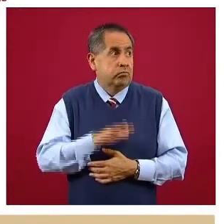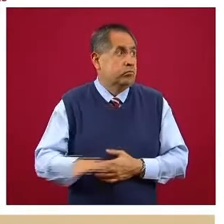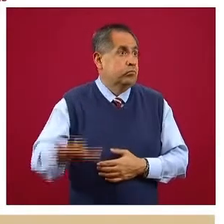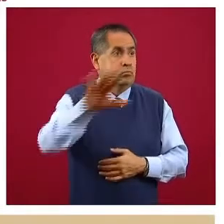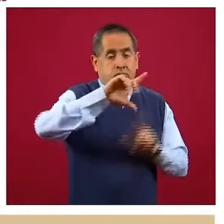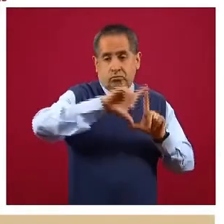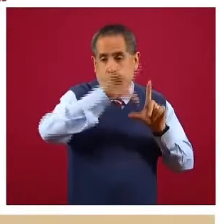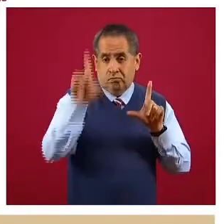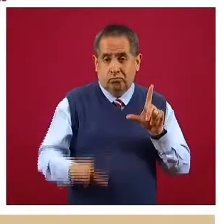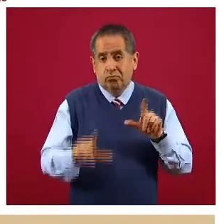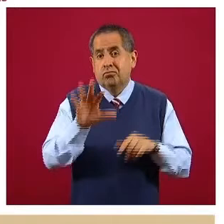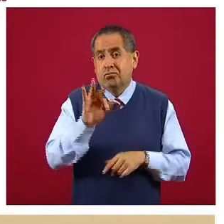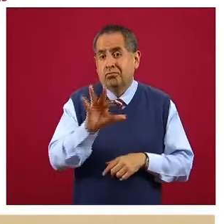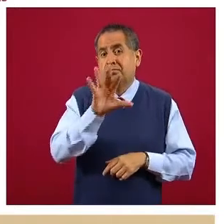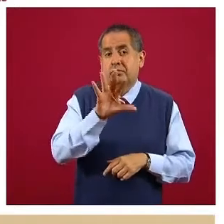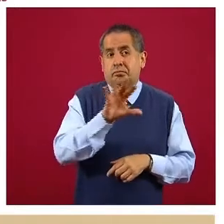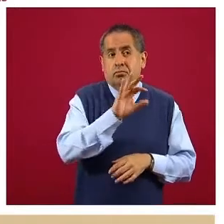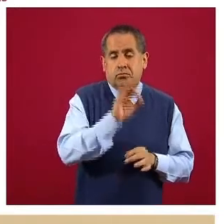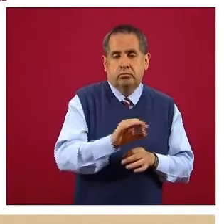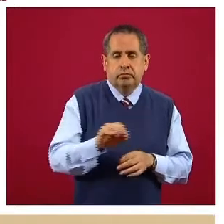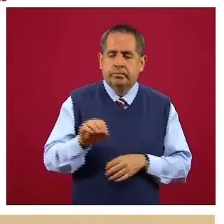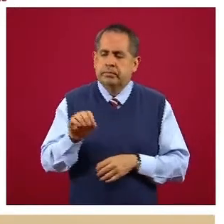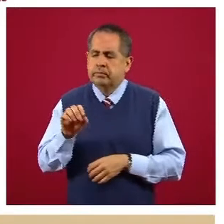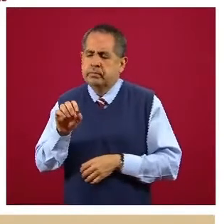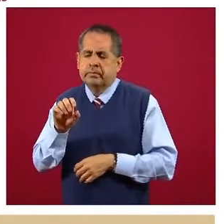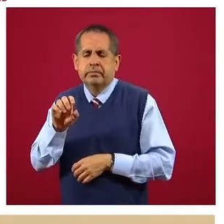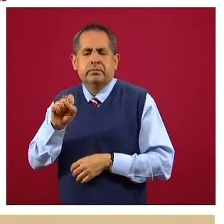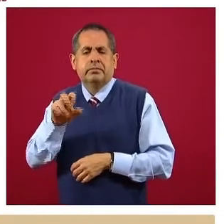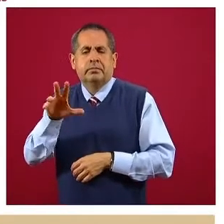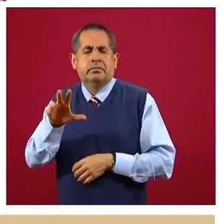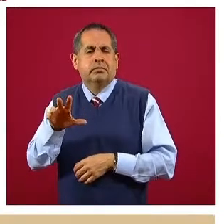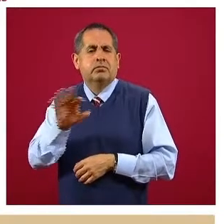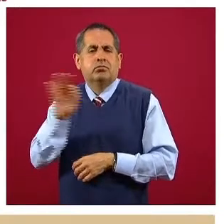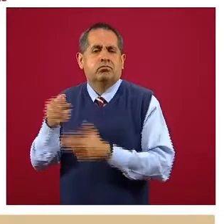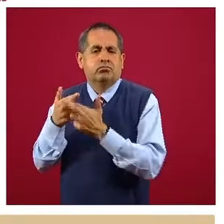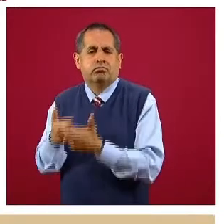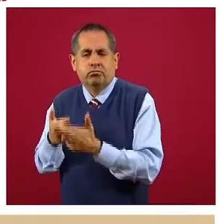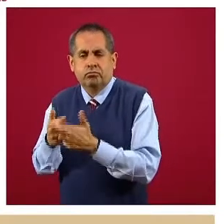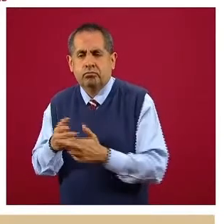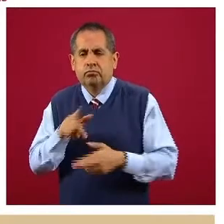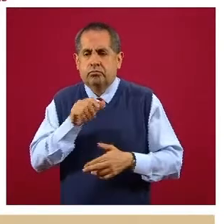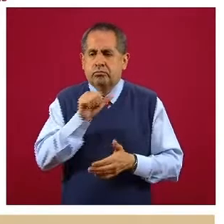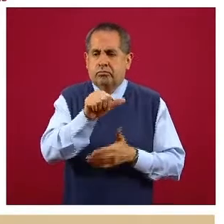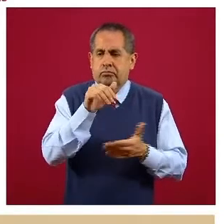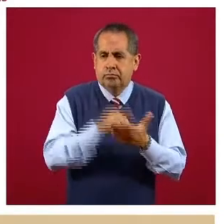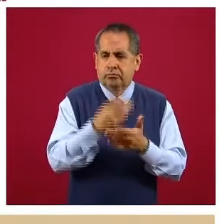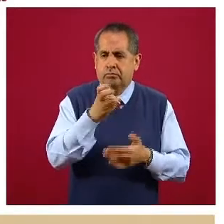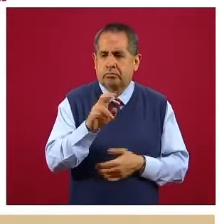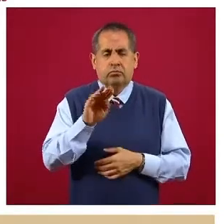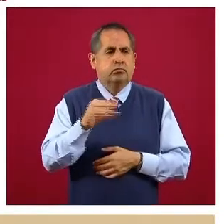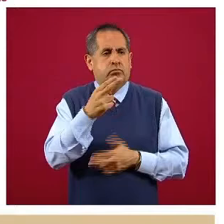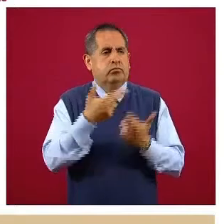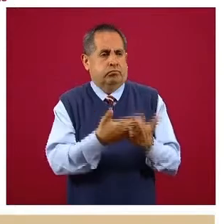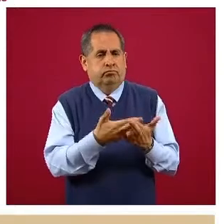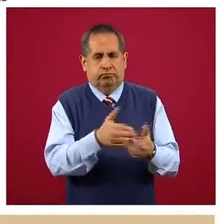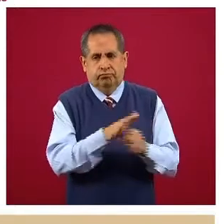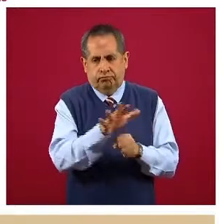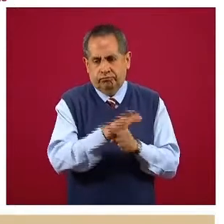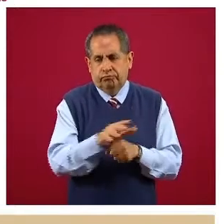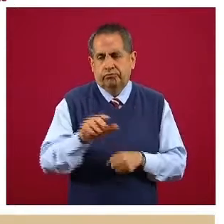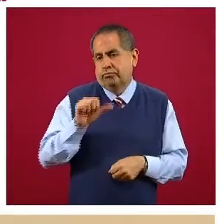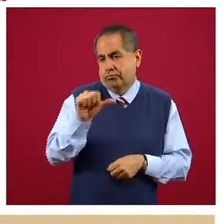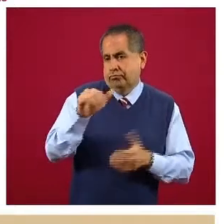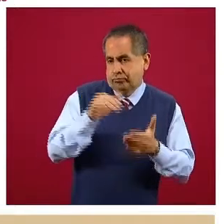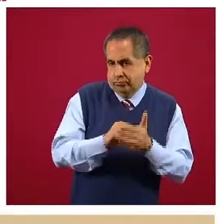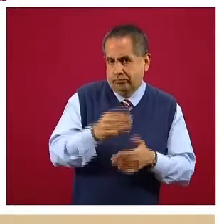nivel nacional, lo cual nos deja 16.391 camas disponibles de este tipo para que todavía puedan